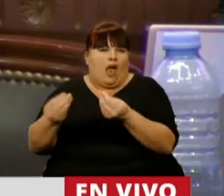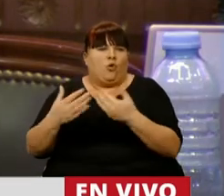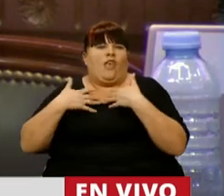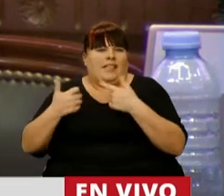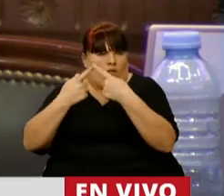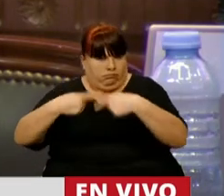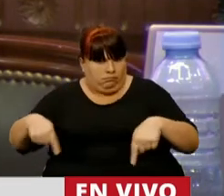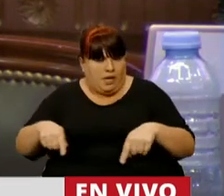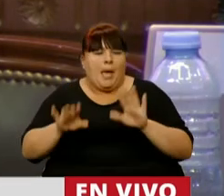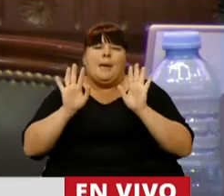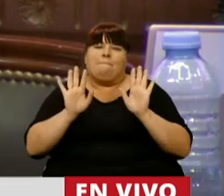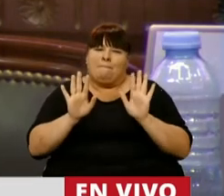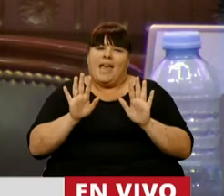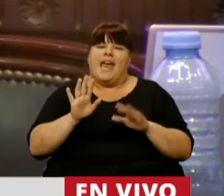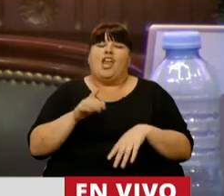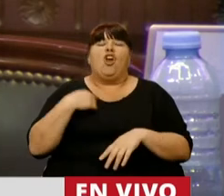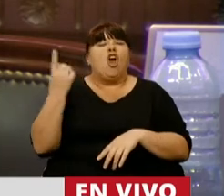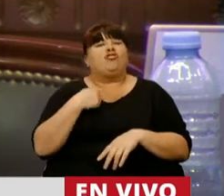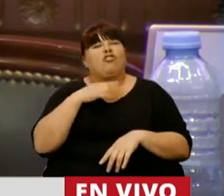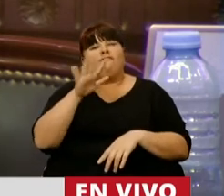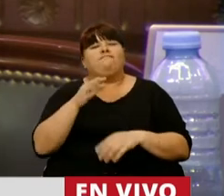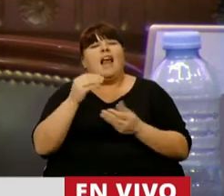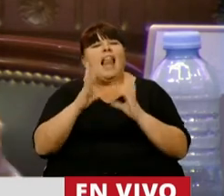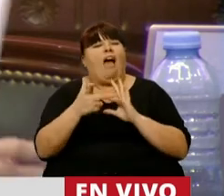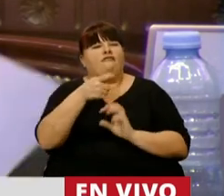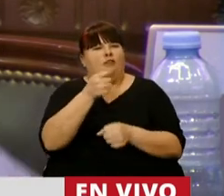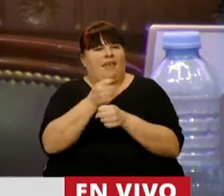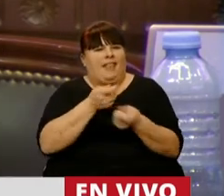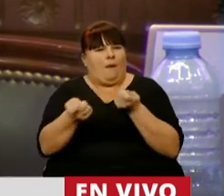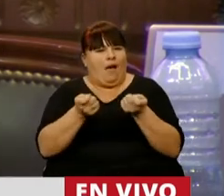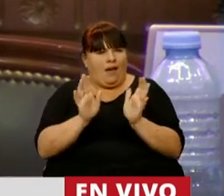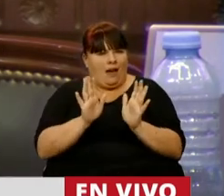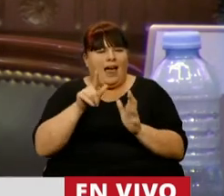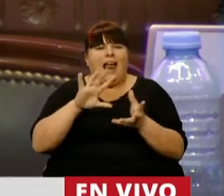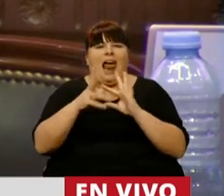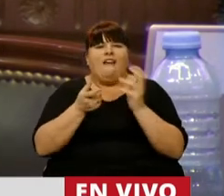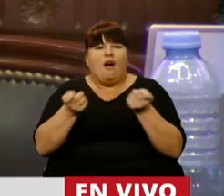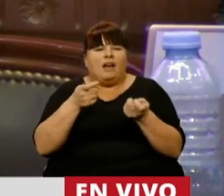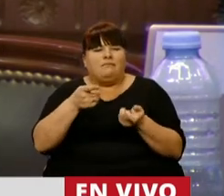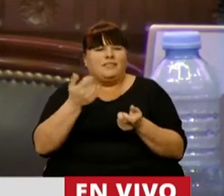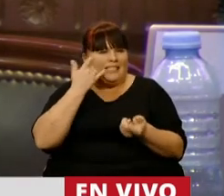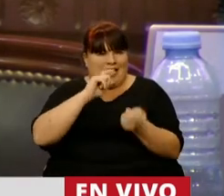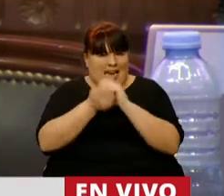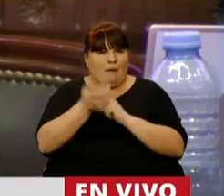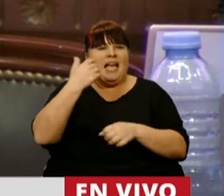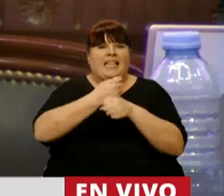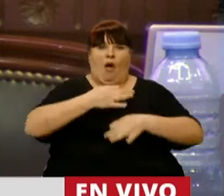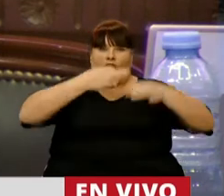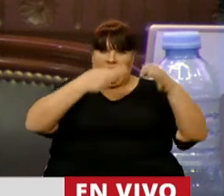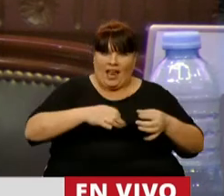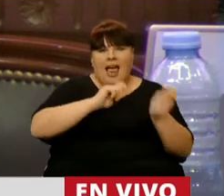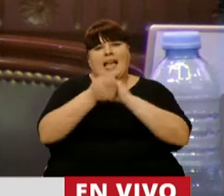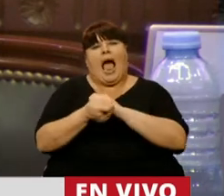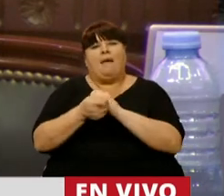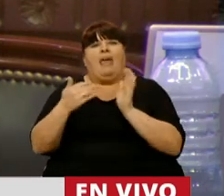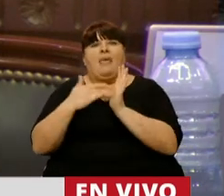y sanitario. Pero lo que cuestionamos es el modelo de gestión. Este modelo de gestión que cambió trabajo digno